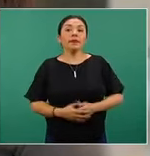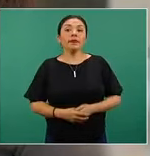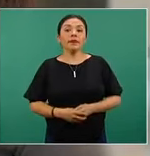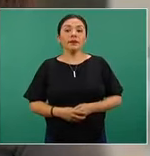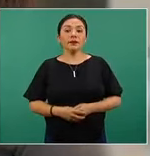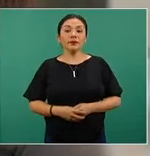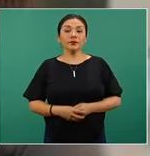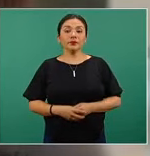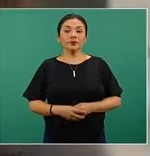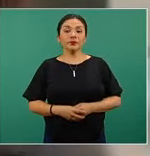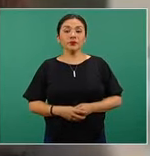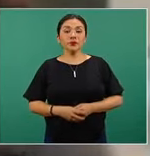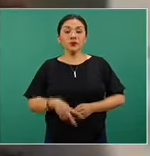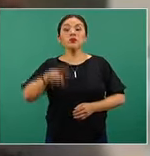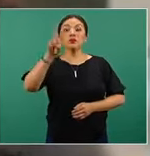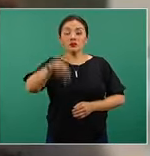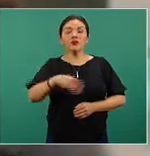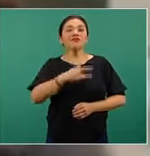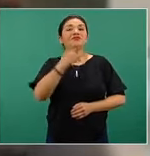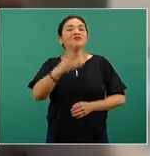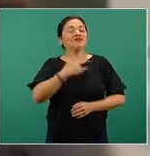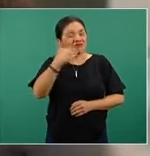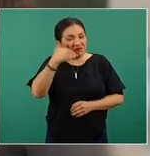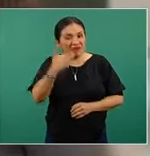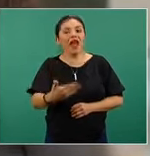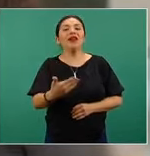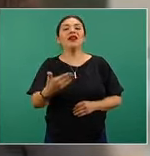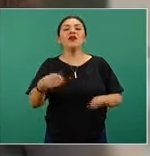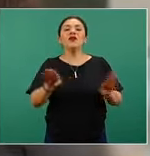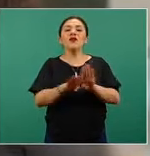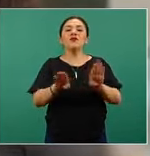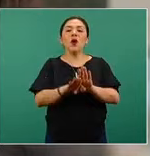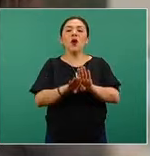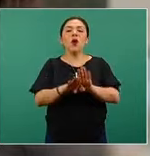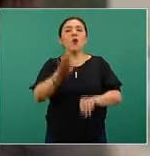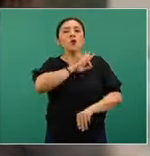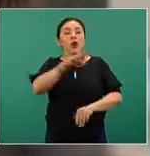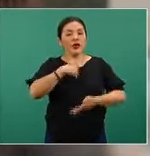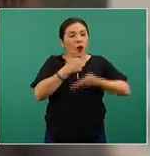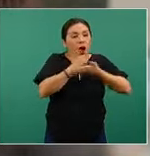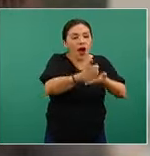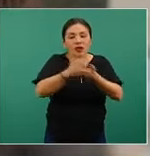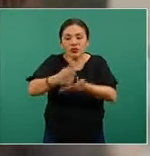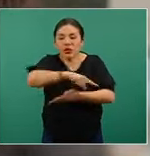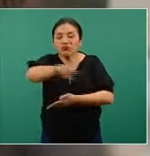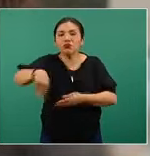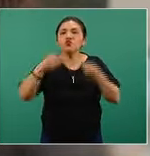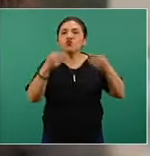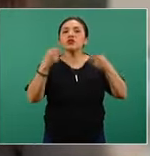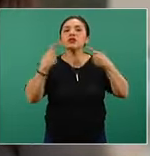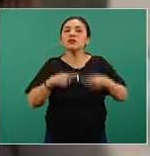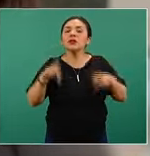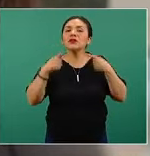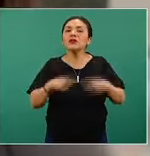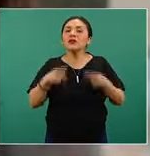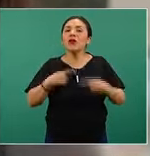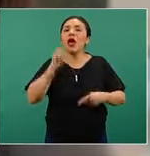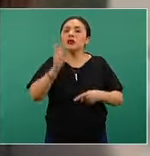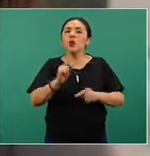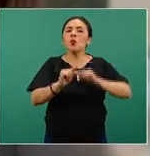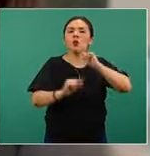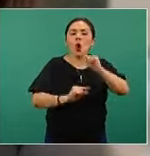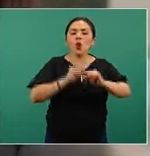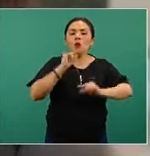es todavía más satisfactoria lo mejor y poder ayudar a gente que para